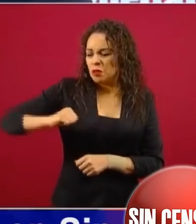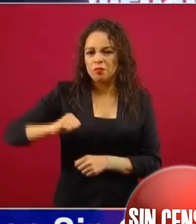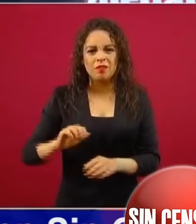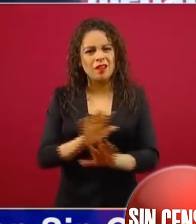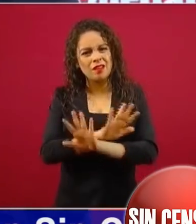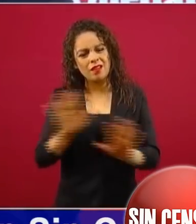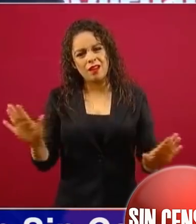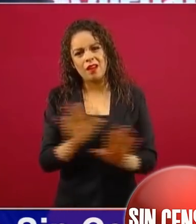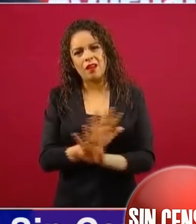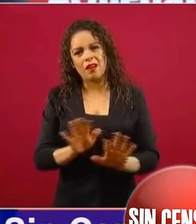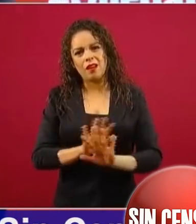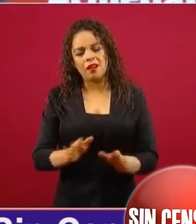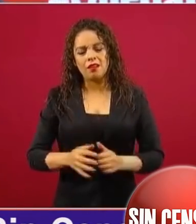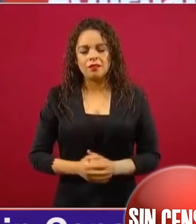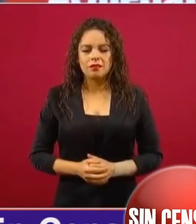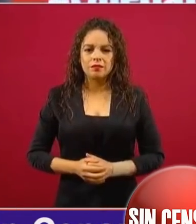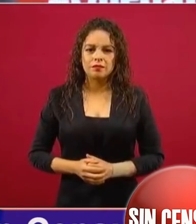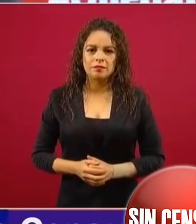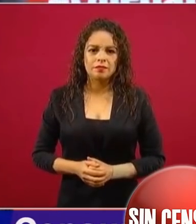Entonces,